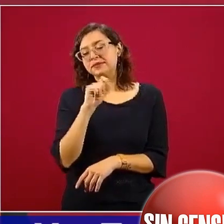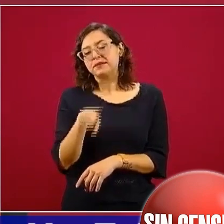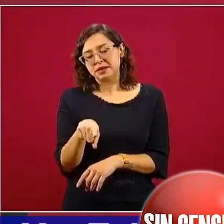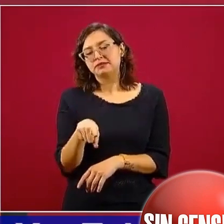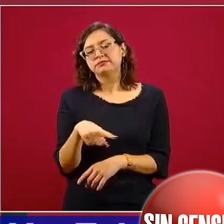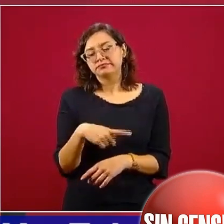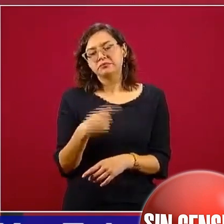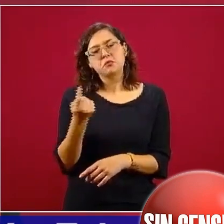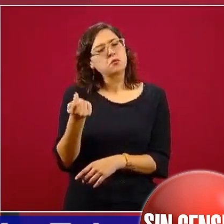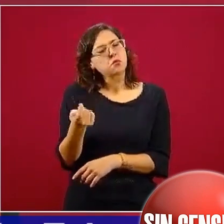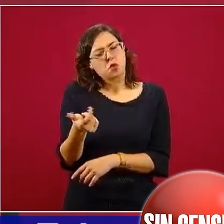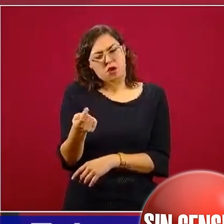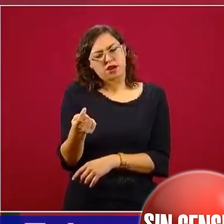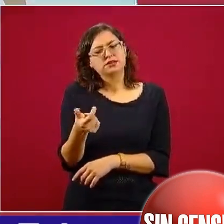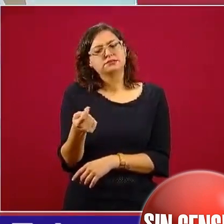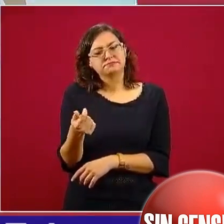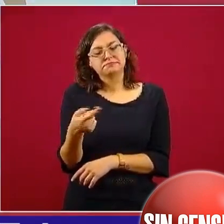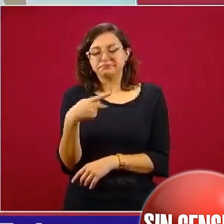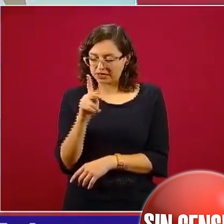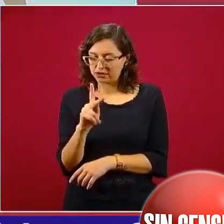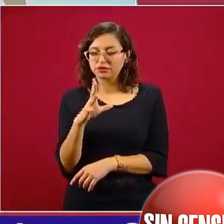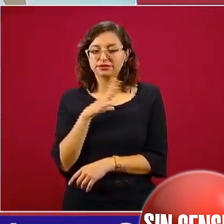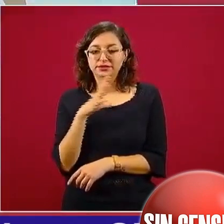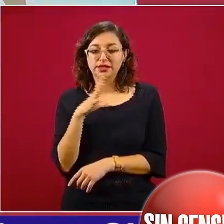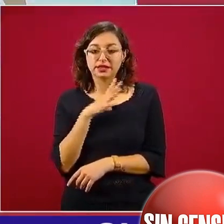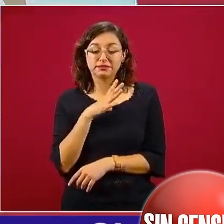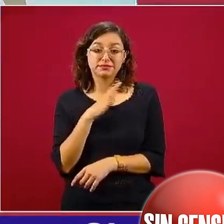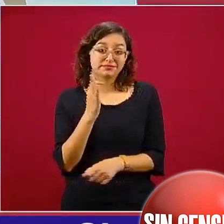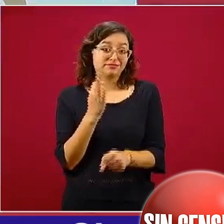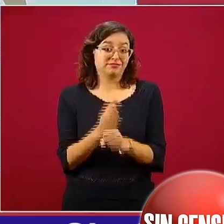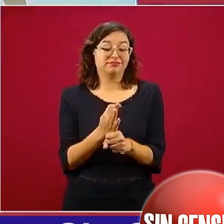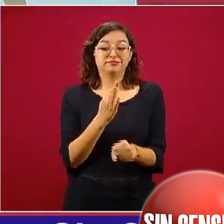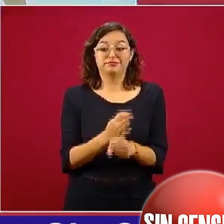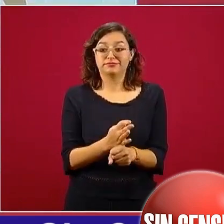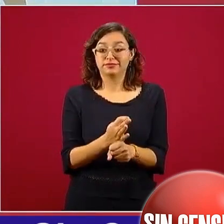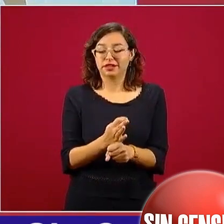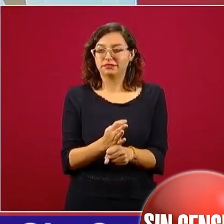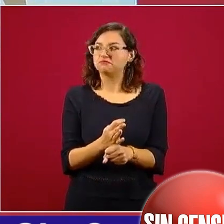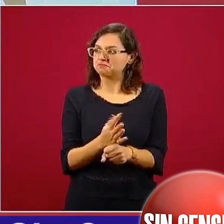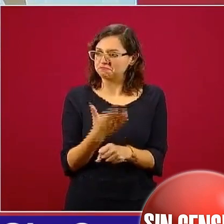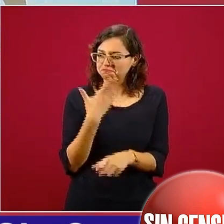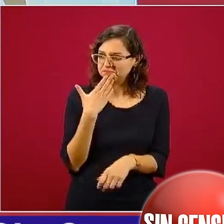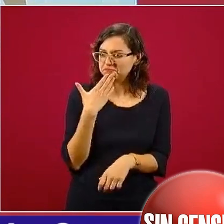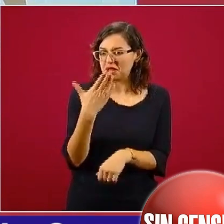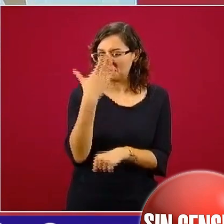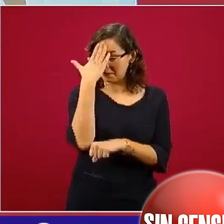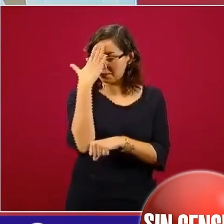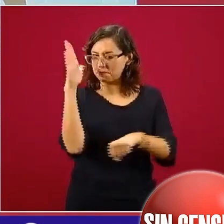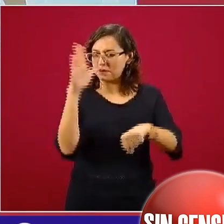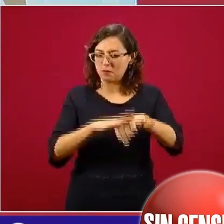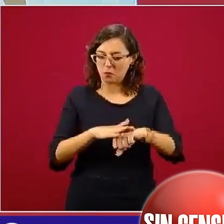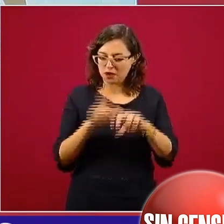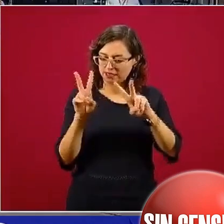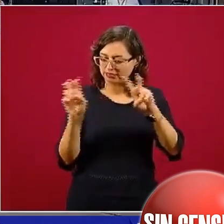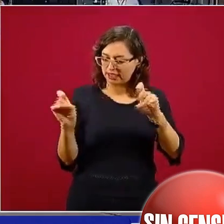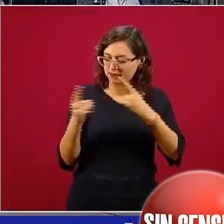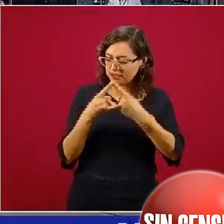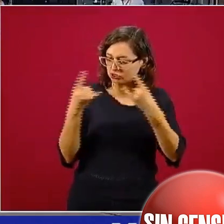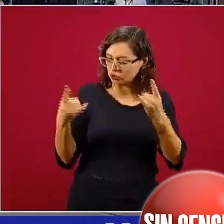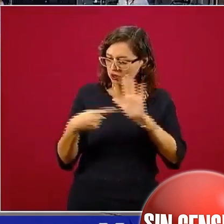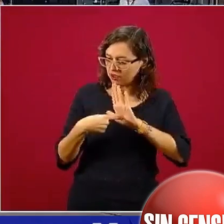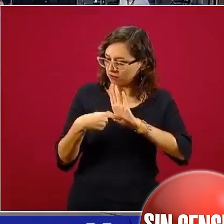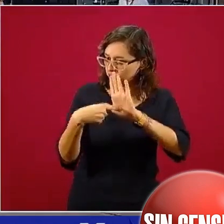pero qué bien que nos damos tiempo para tratar estos asuntos, porque si no